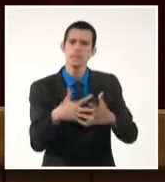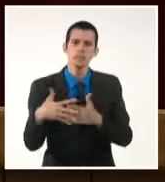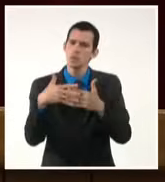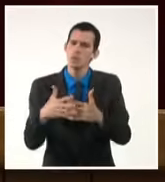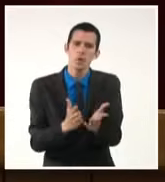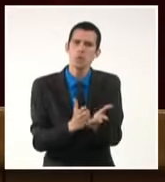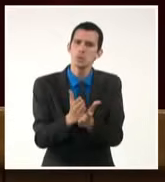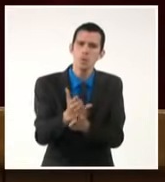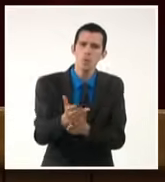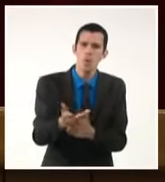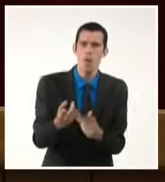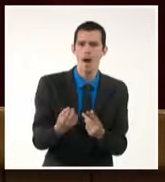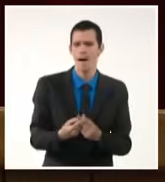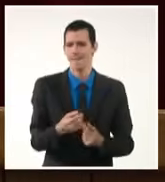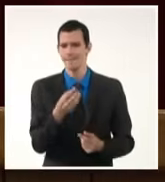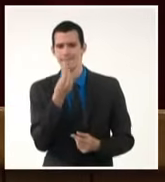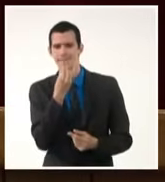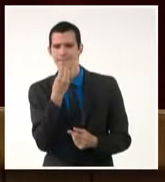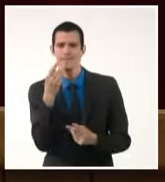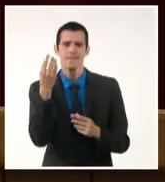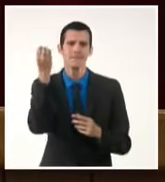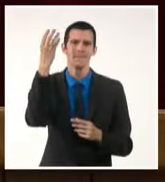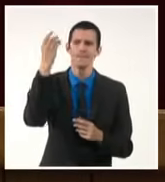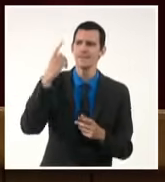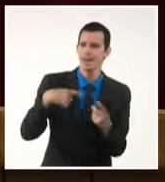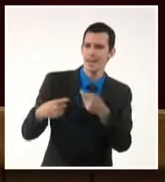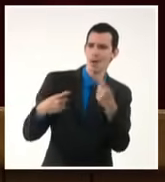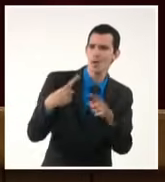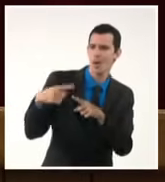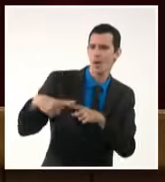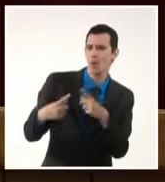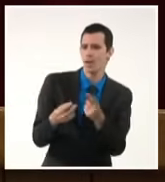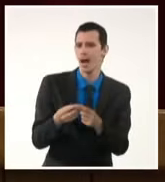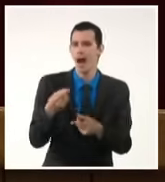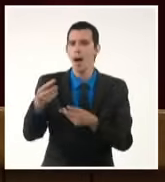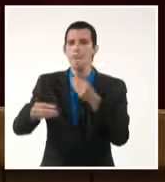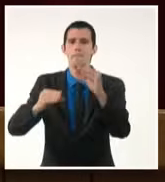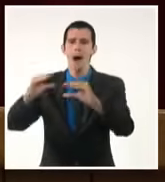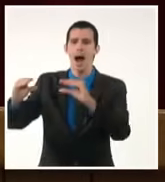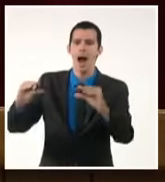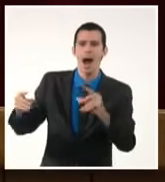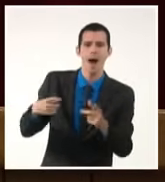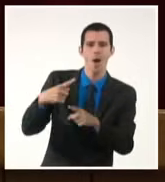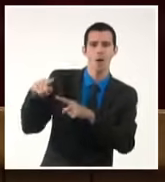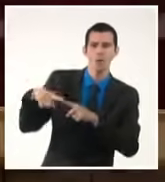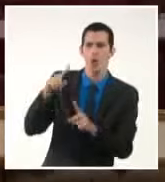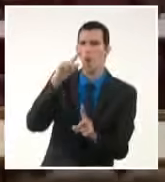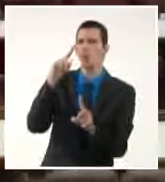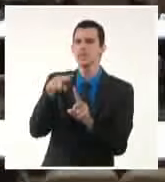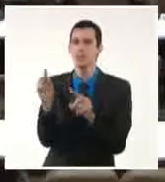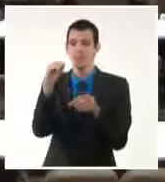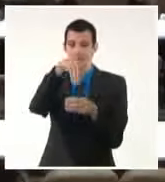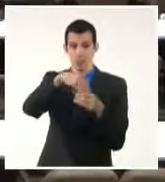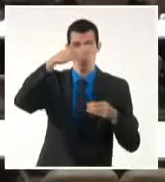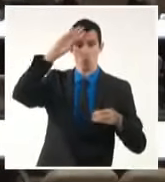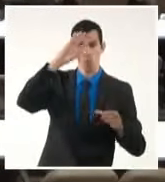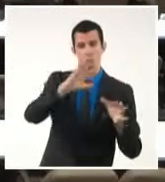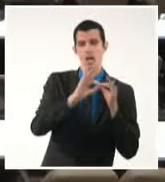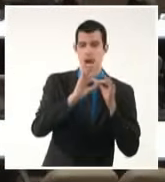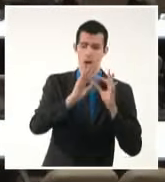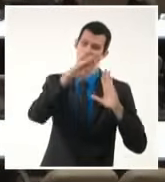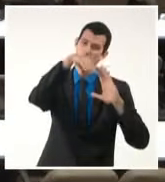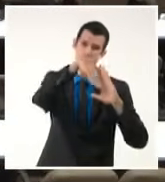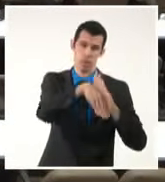desestabilización, descrédito y guerra mediática que buscan alentar el estallido social. Se